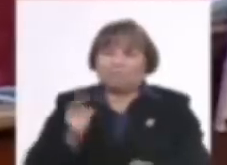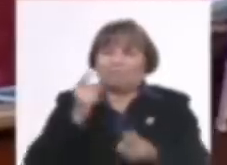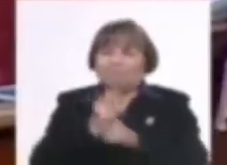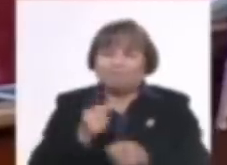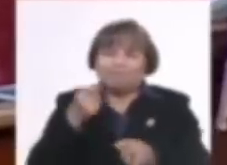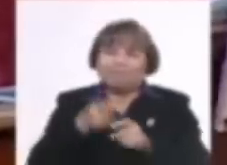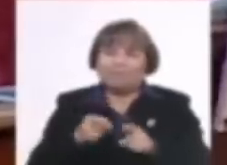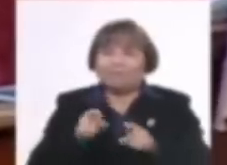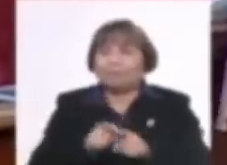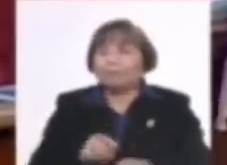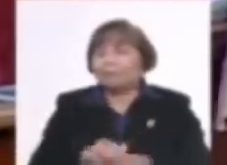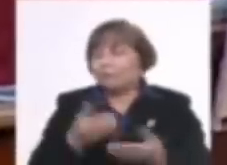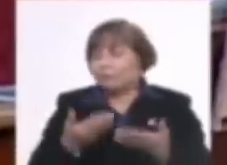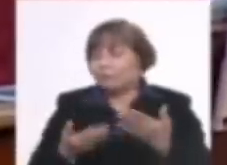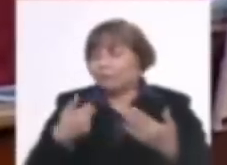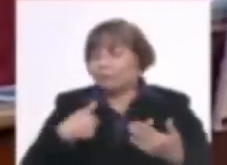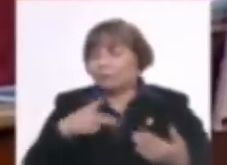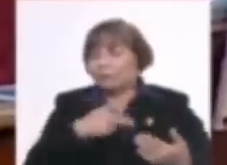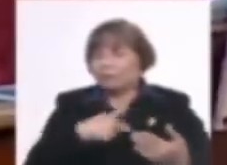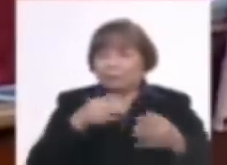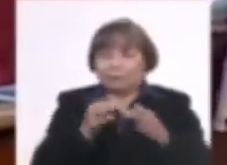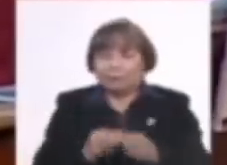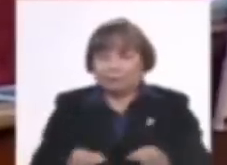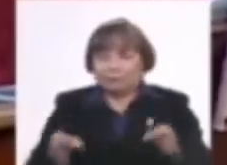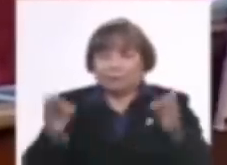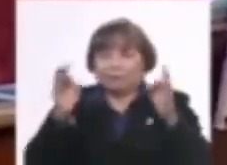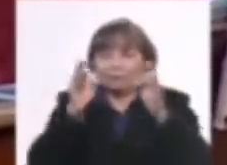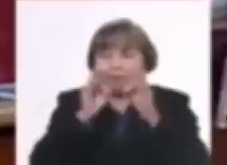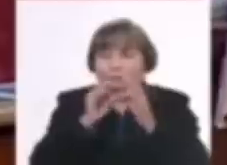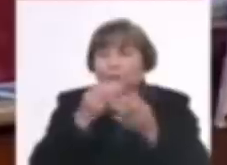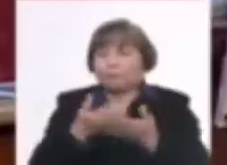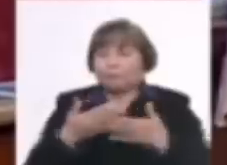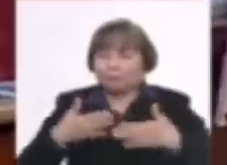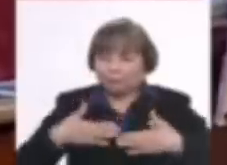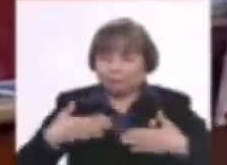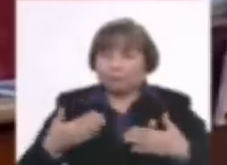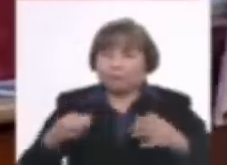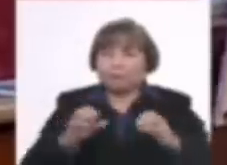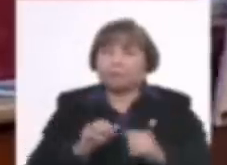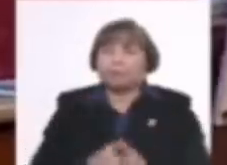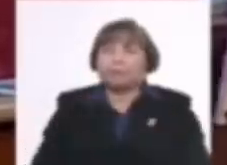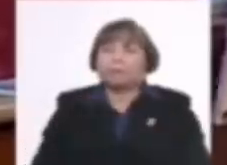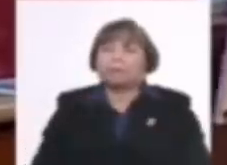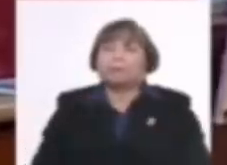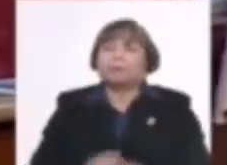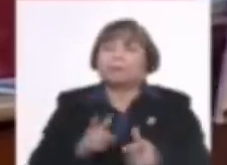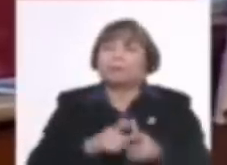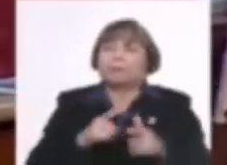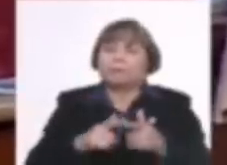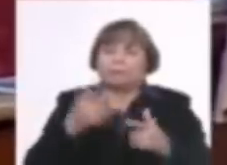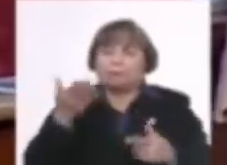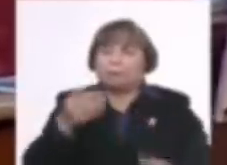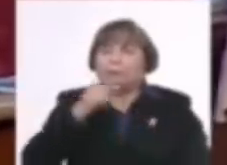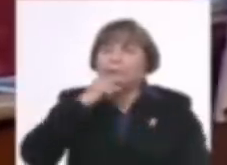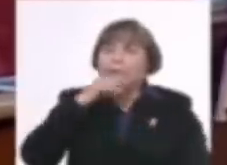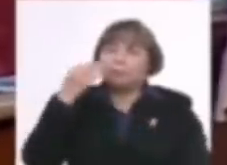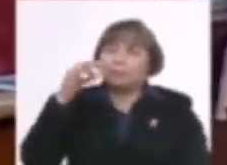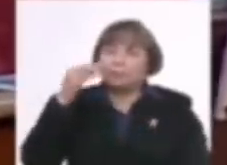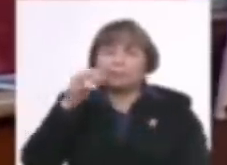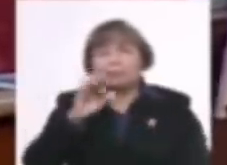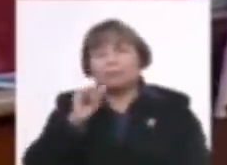insistentes o repetitivas, pero para nosotros es importante que podamos hacerlo. Entonces, señorita